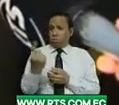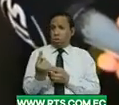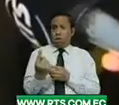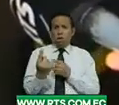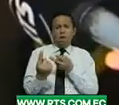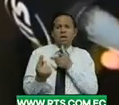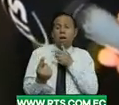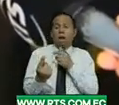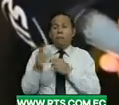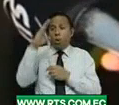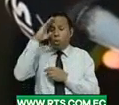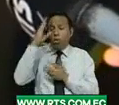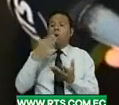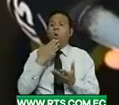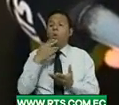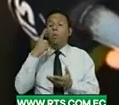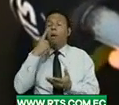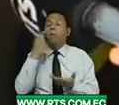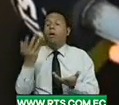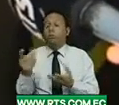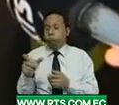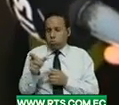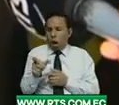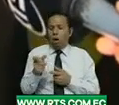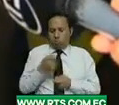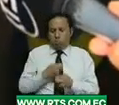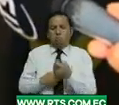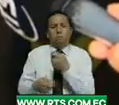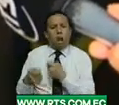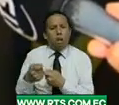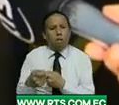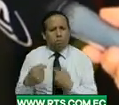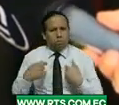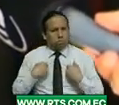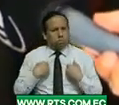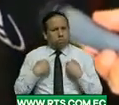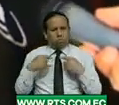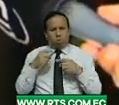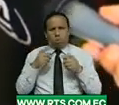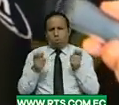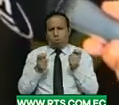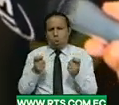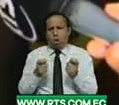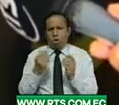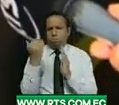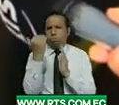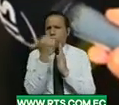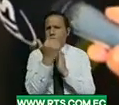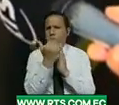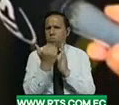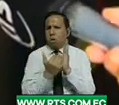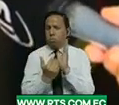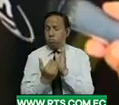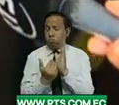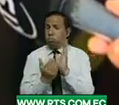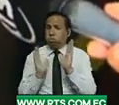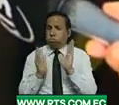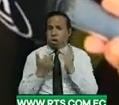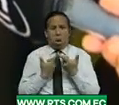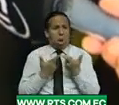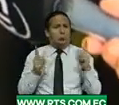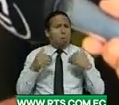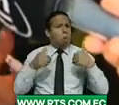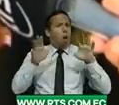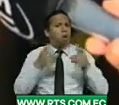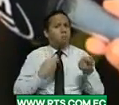venden. Porque aquí esto siempre tiene un registro aquí y, como le digo, la credencial